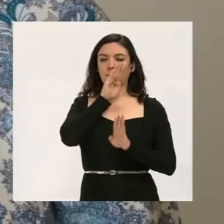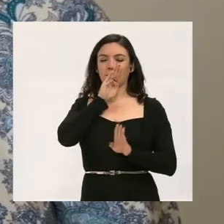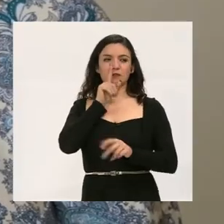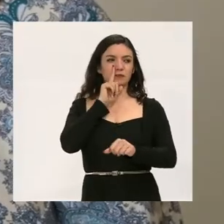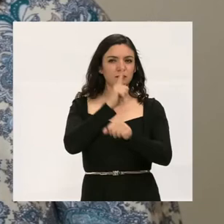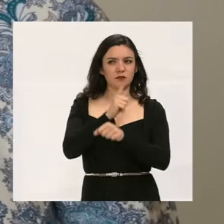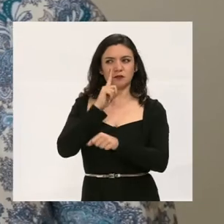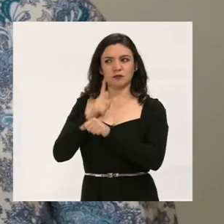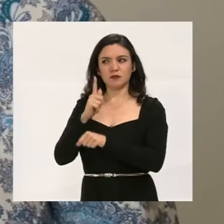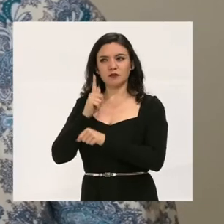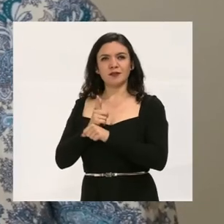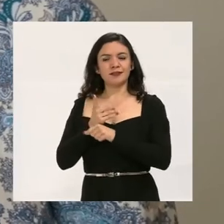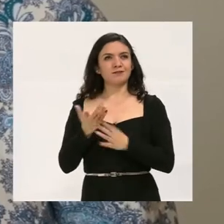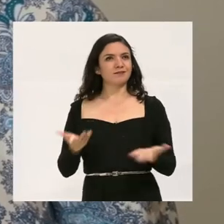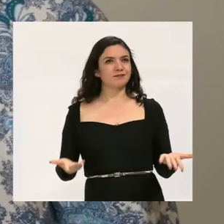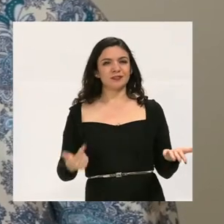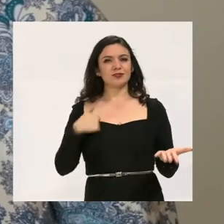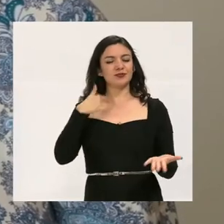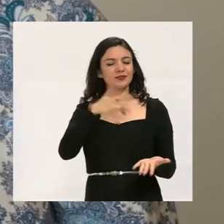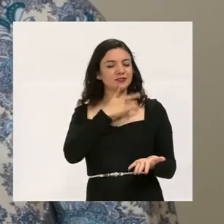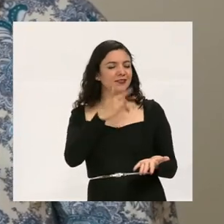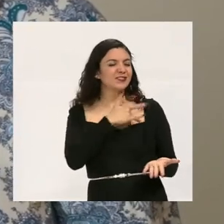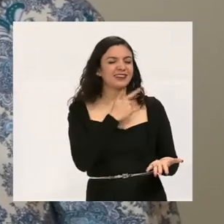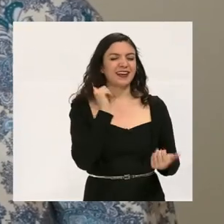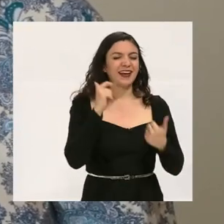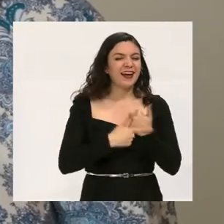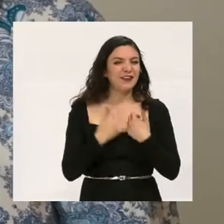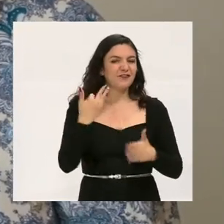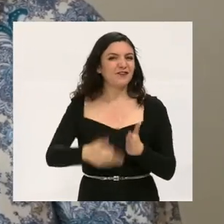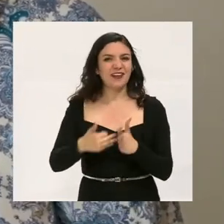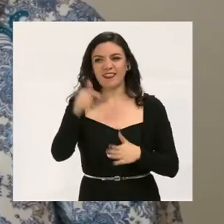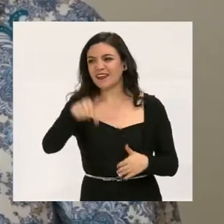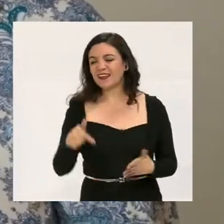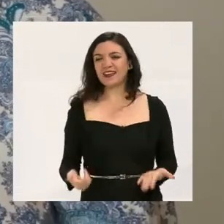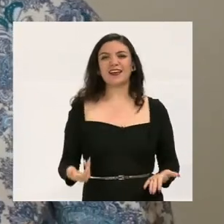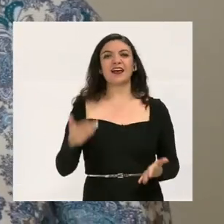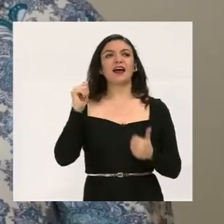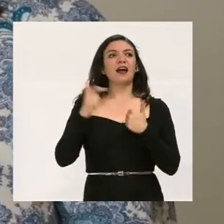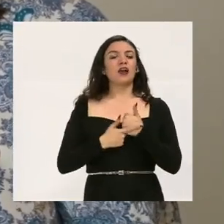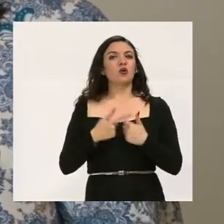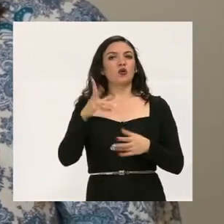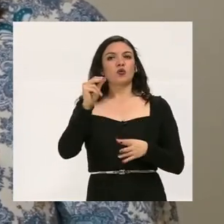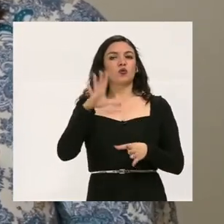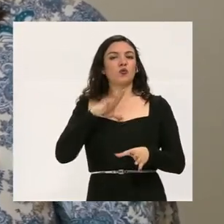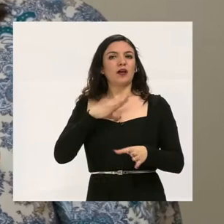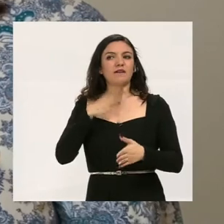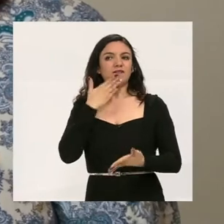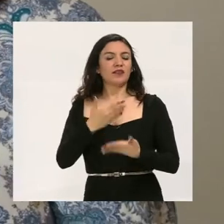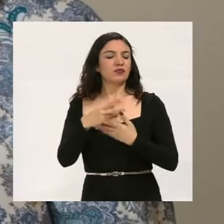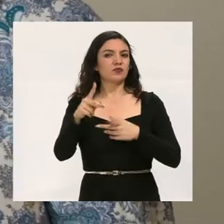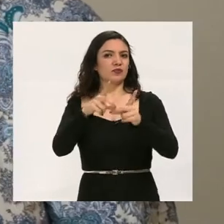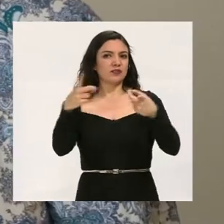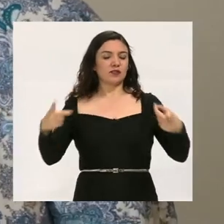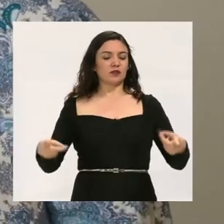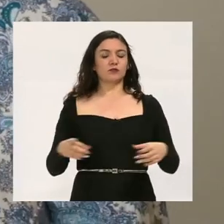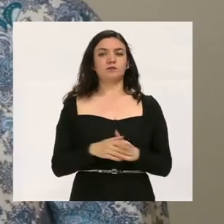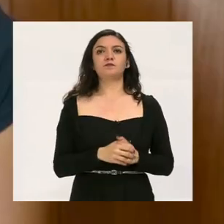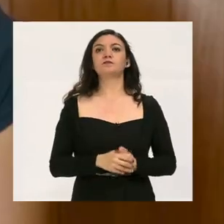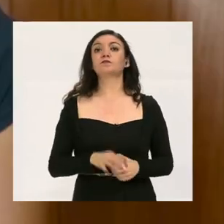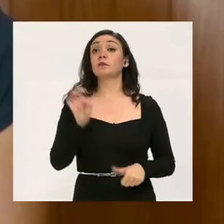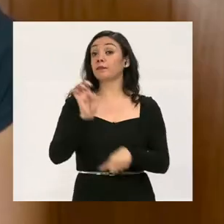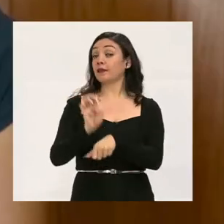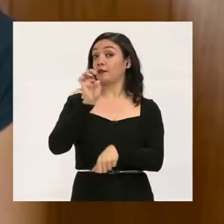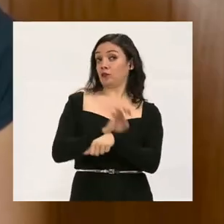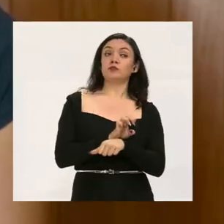cómo empiezas a detectar cosas que dices no siento que algo está faltando aquí siento que algo no va bien en su desarrollo